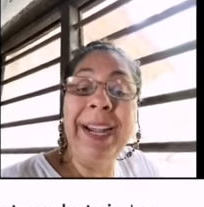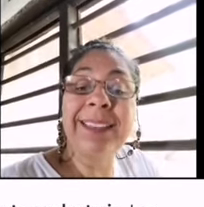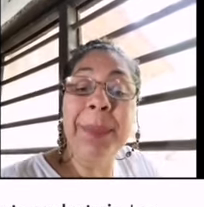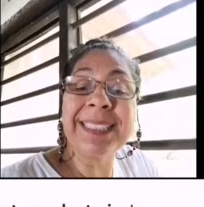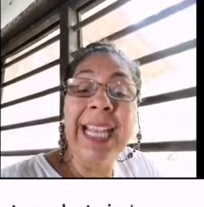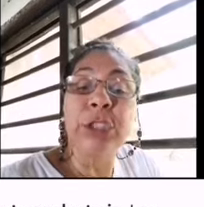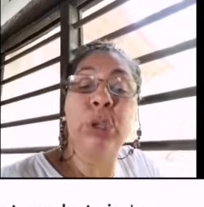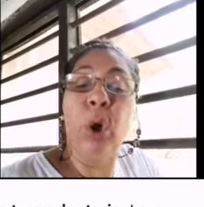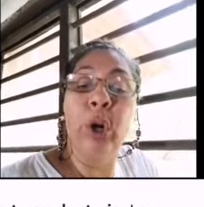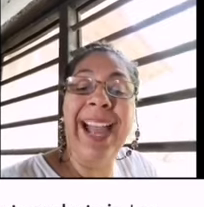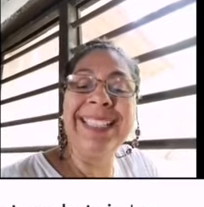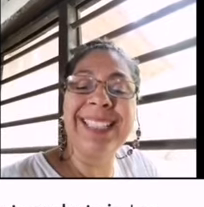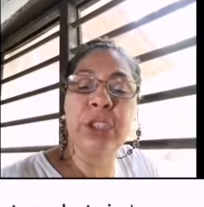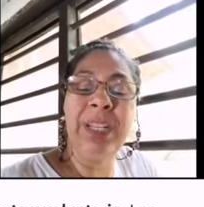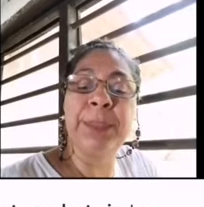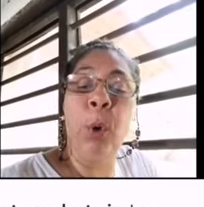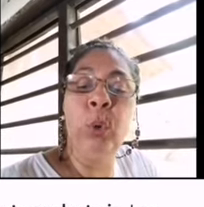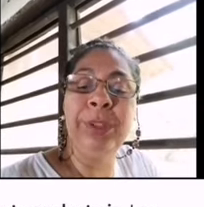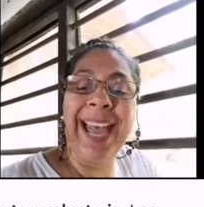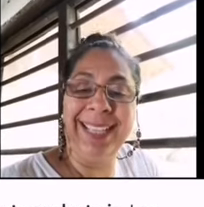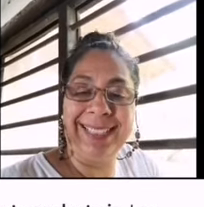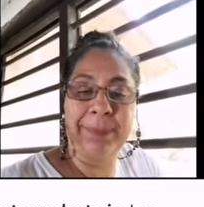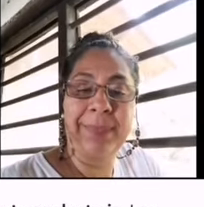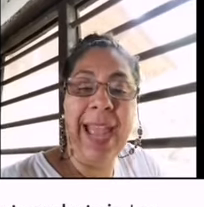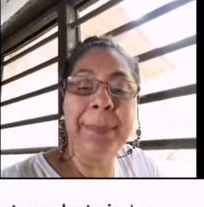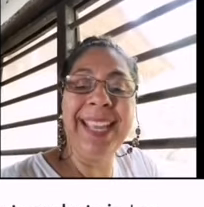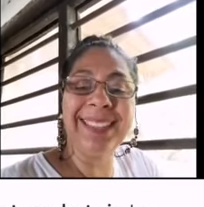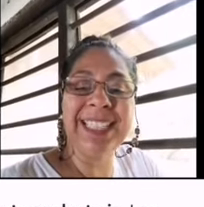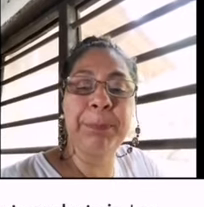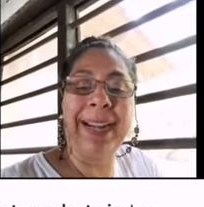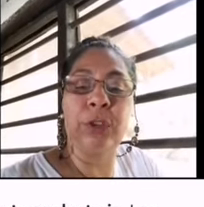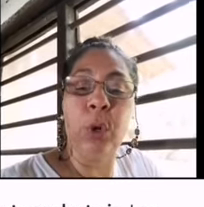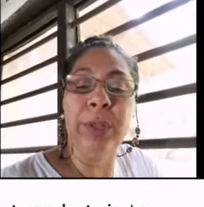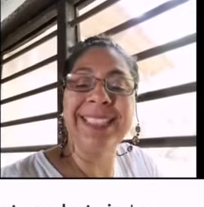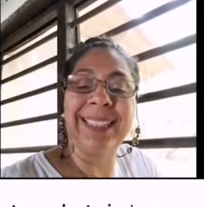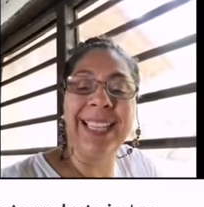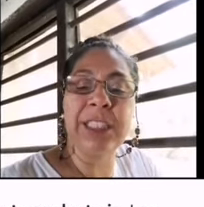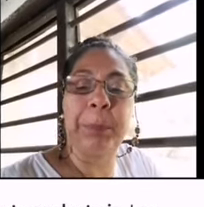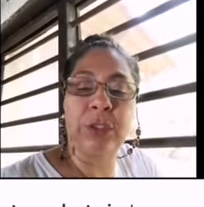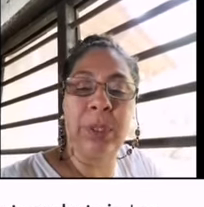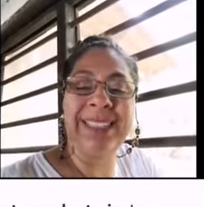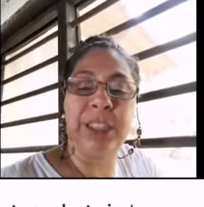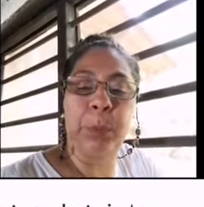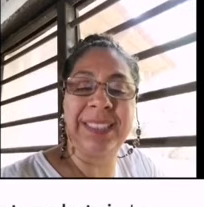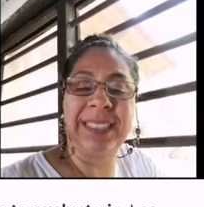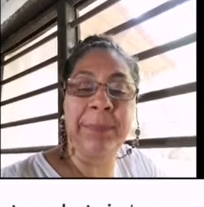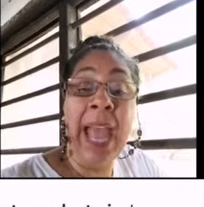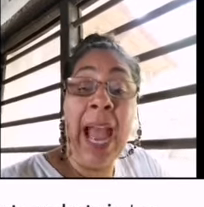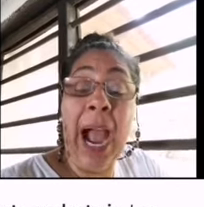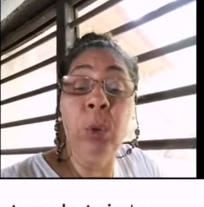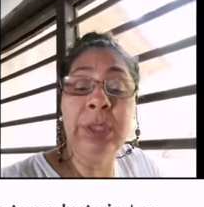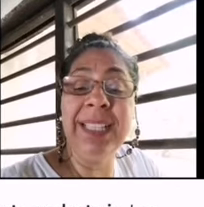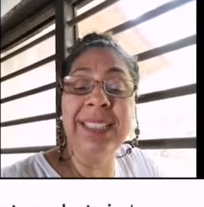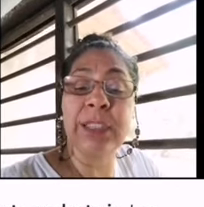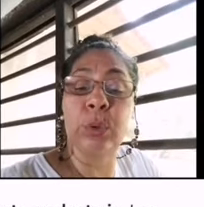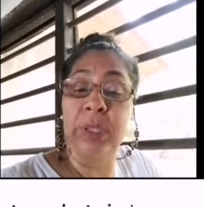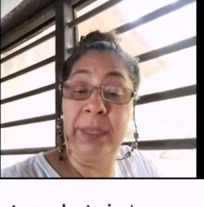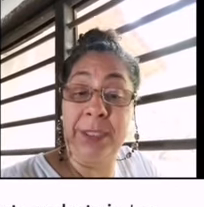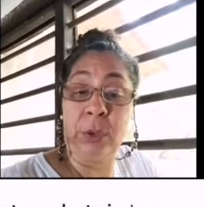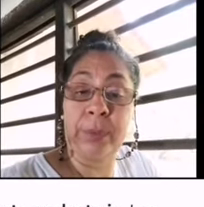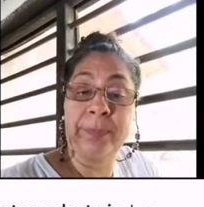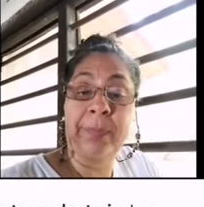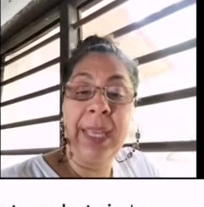Las cooperativas son organizaciones voluntarias, abiertas para todas aquellas personas dispuestas a utilizar